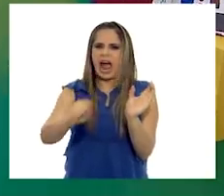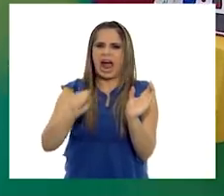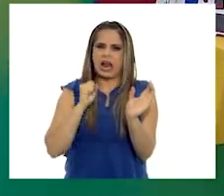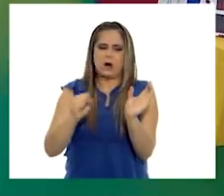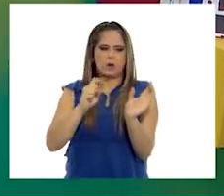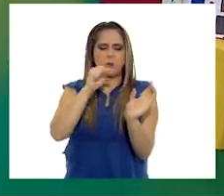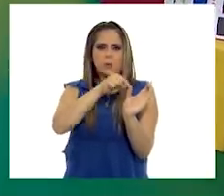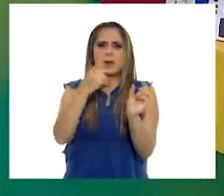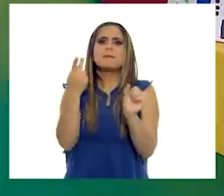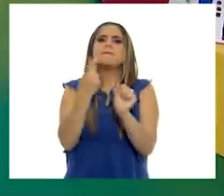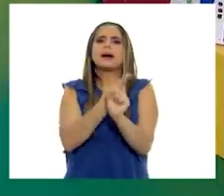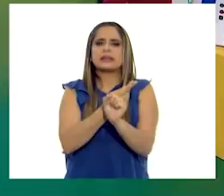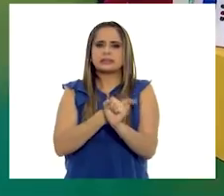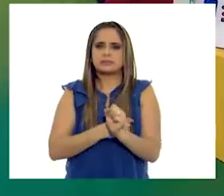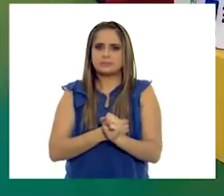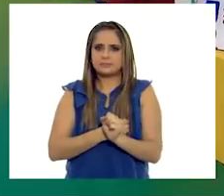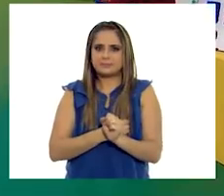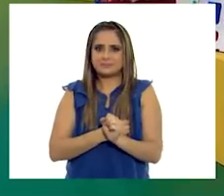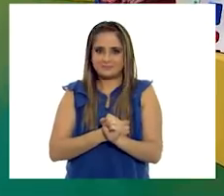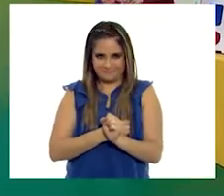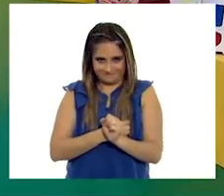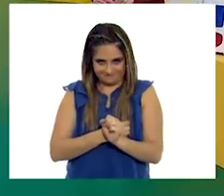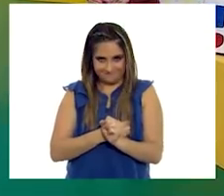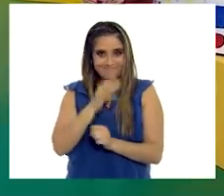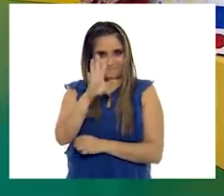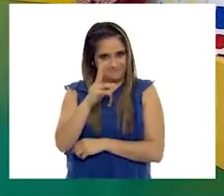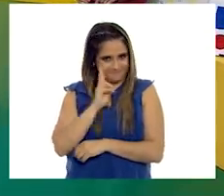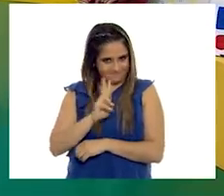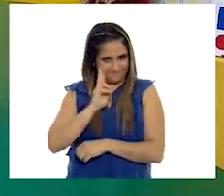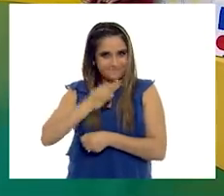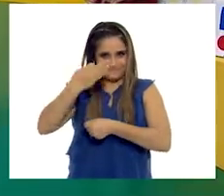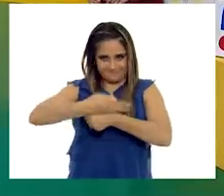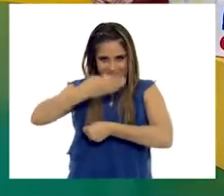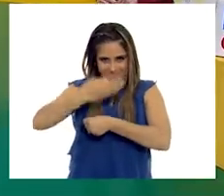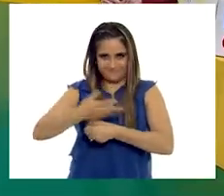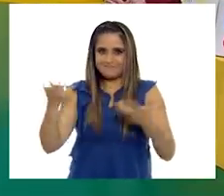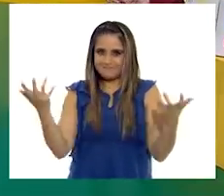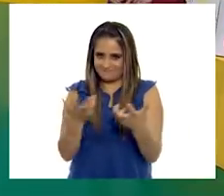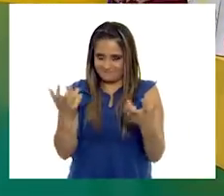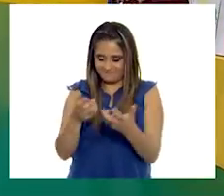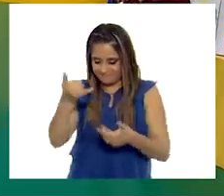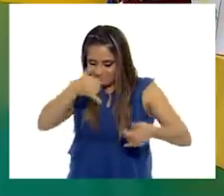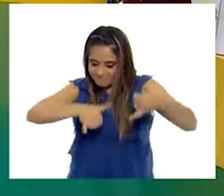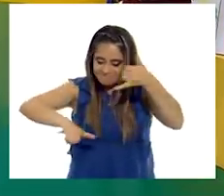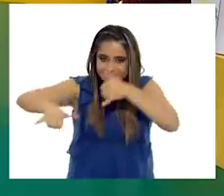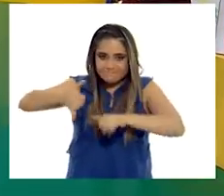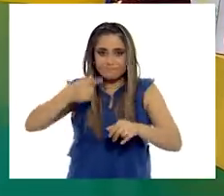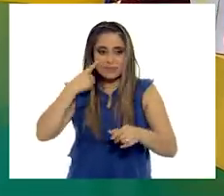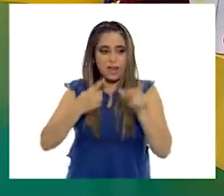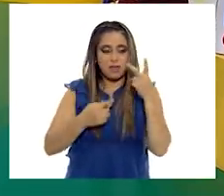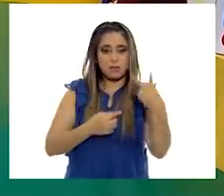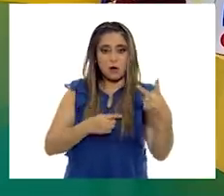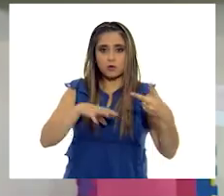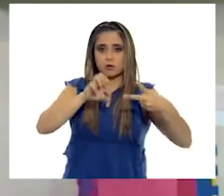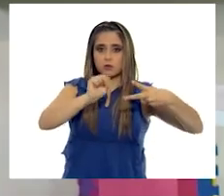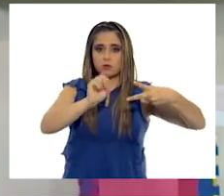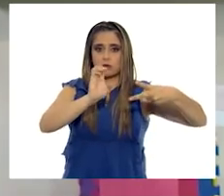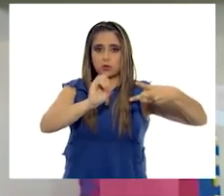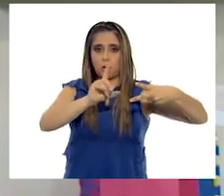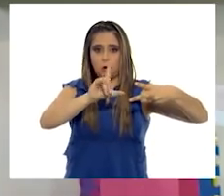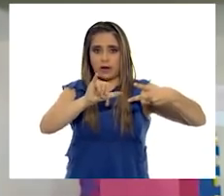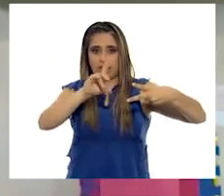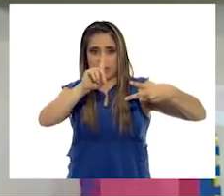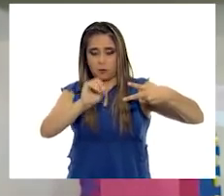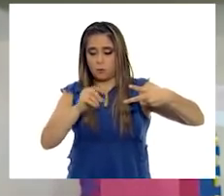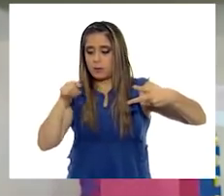Ah, Vamos a ver esta actividad experimental, Mariana, en Ajá. la que vamos a ver dos sólidos y veamos qué les pasa con un aumento